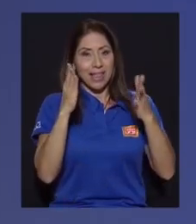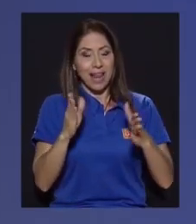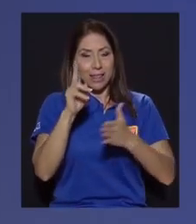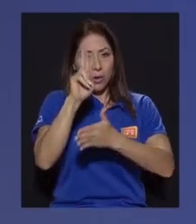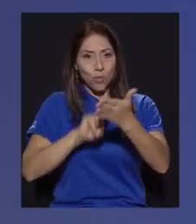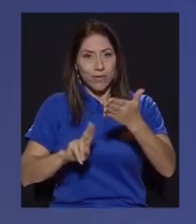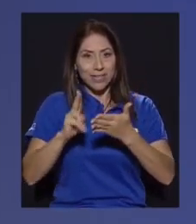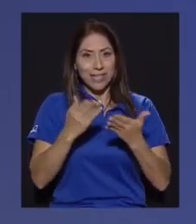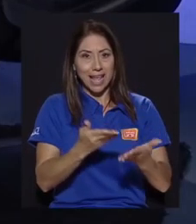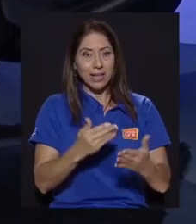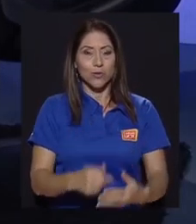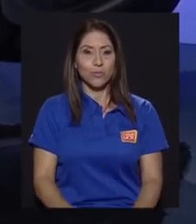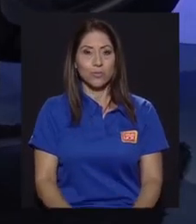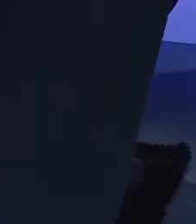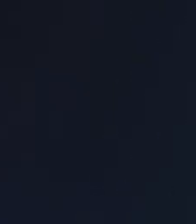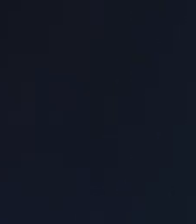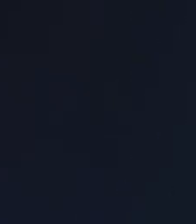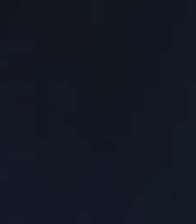universidad